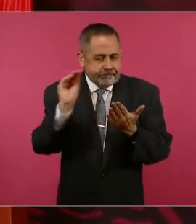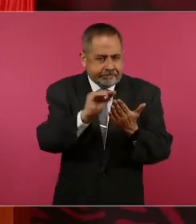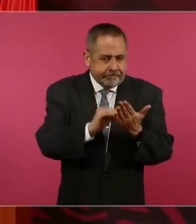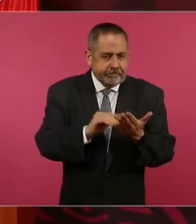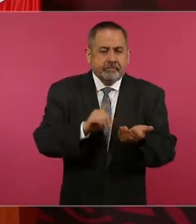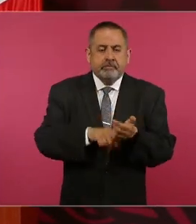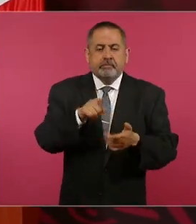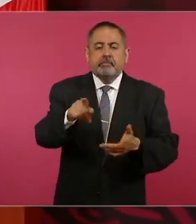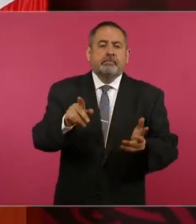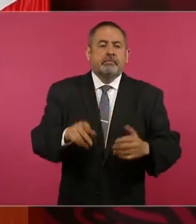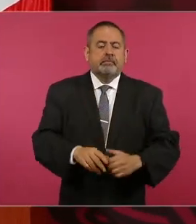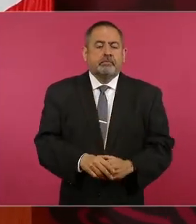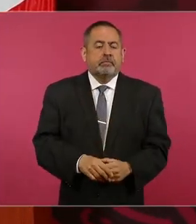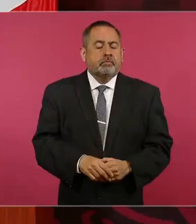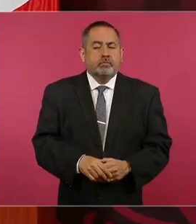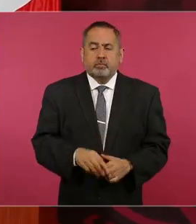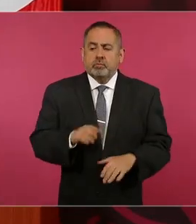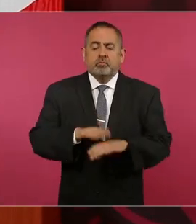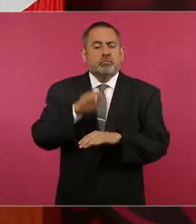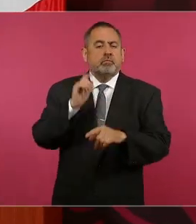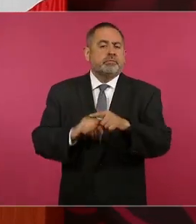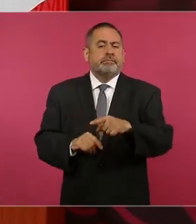Herrera es muy